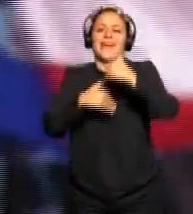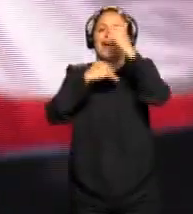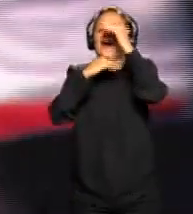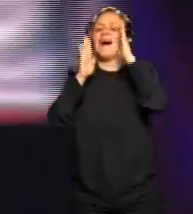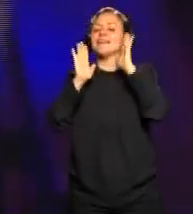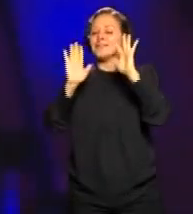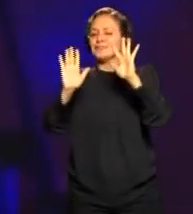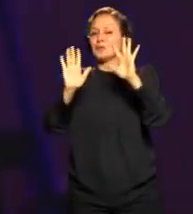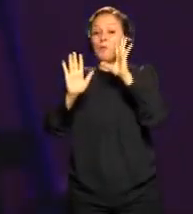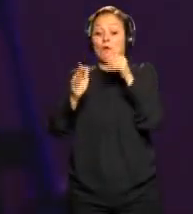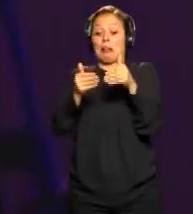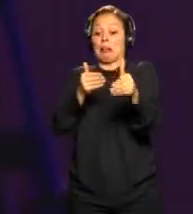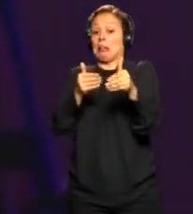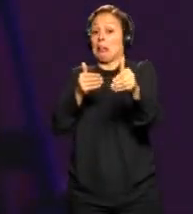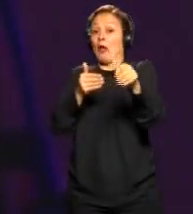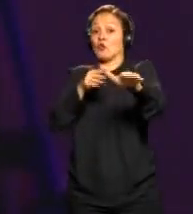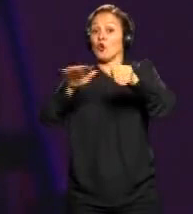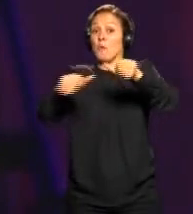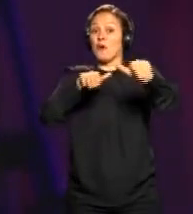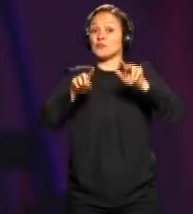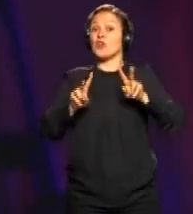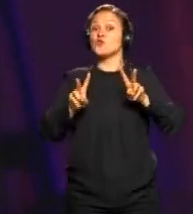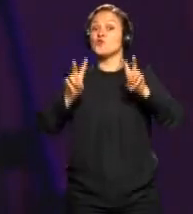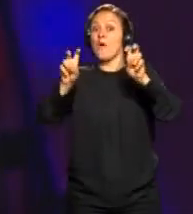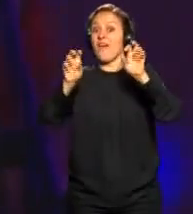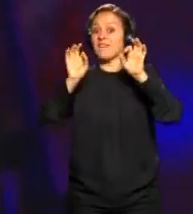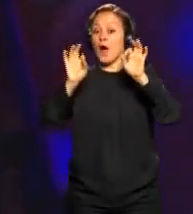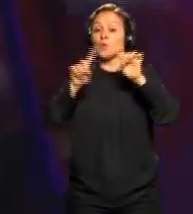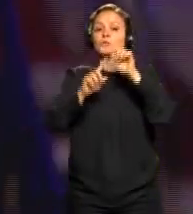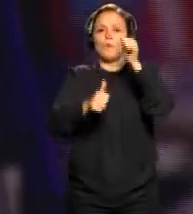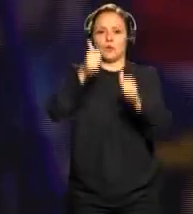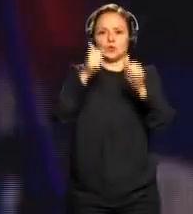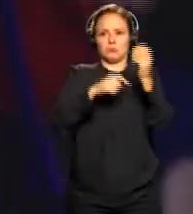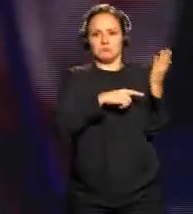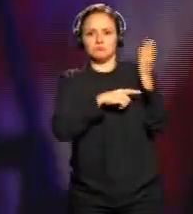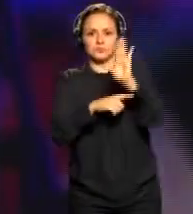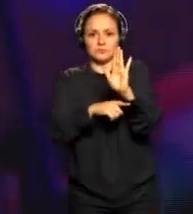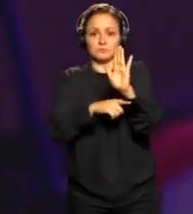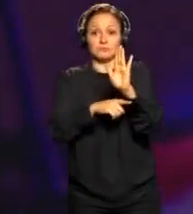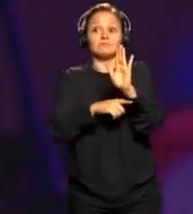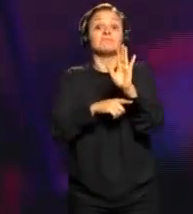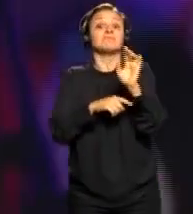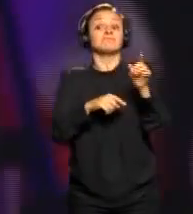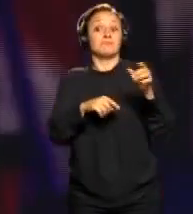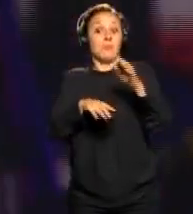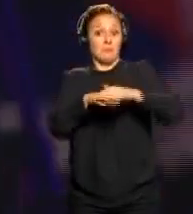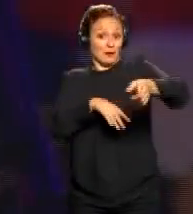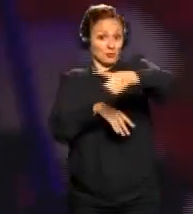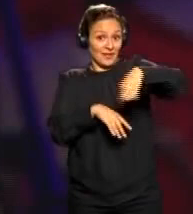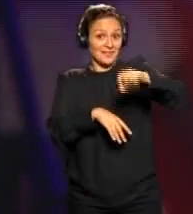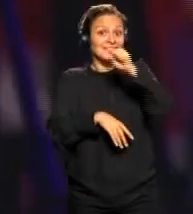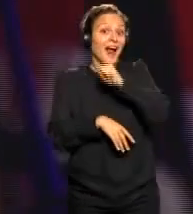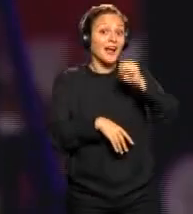próximamente habrá una nueva convocatoria para opositar. Para todos ustedes,